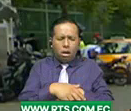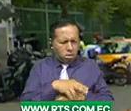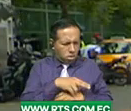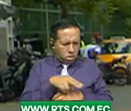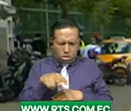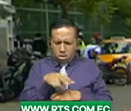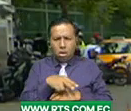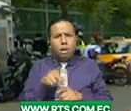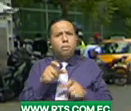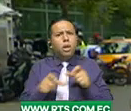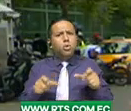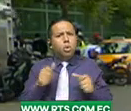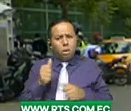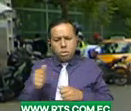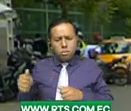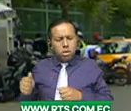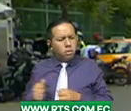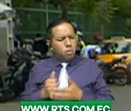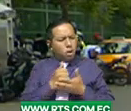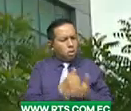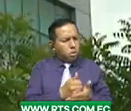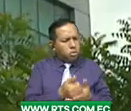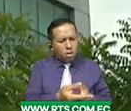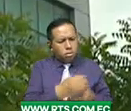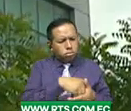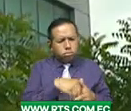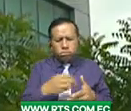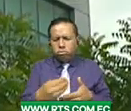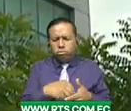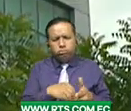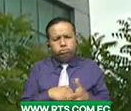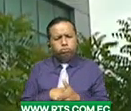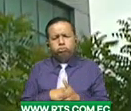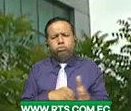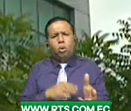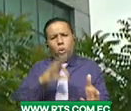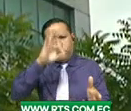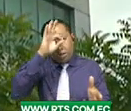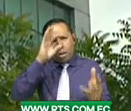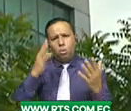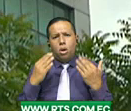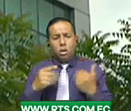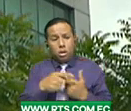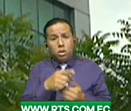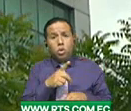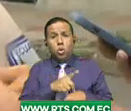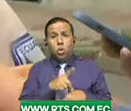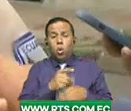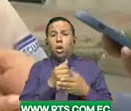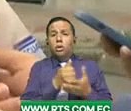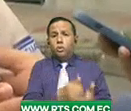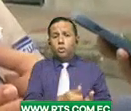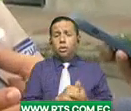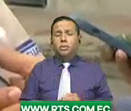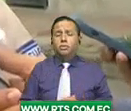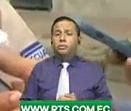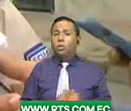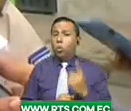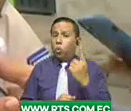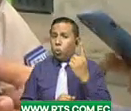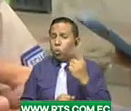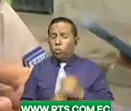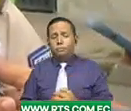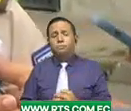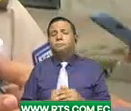quienes prestaron ayuda, llevándolos hasta el hospital Guayaquil, donde recibieron atención médica. El uno recibe un impacto